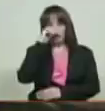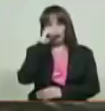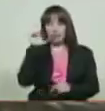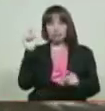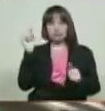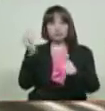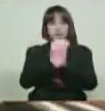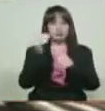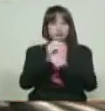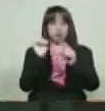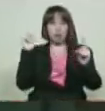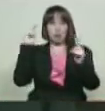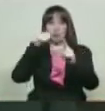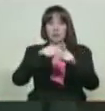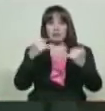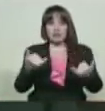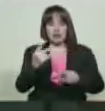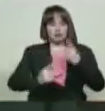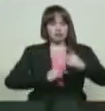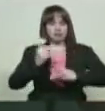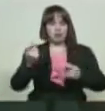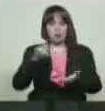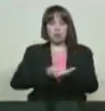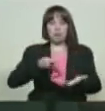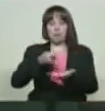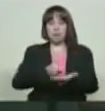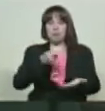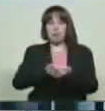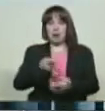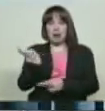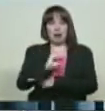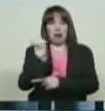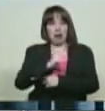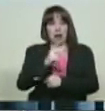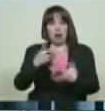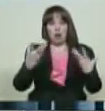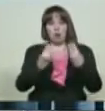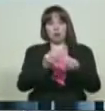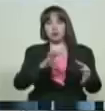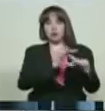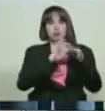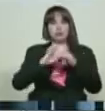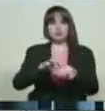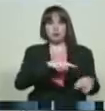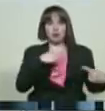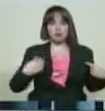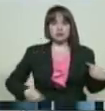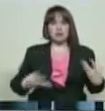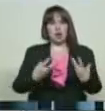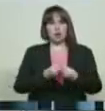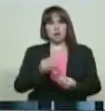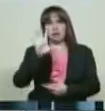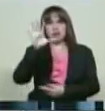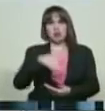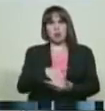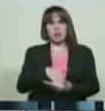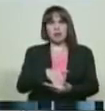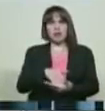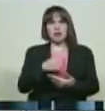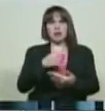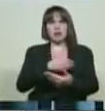en materia petrolera se acelerará la inversión en alianza con China. Debemos invertir junto a China unos